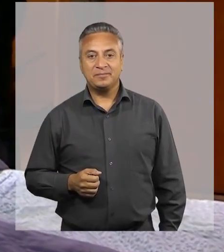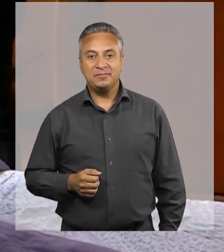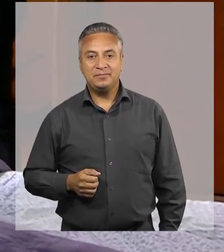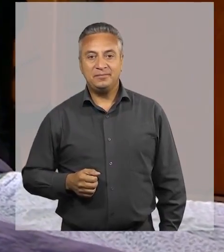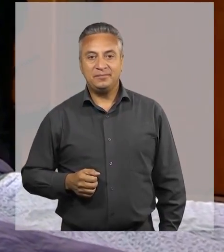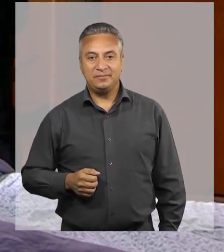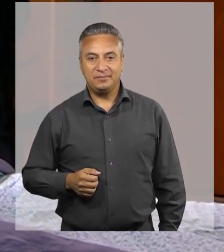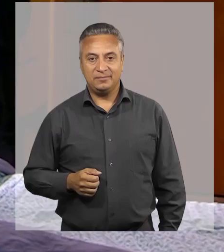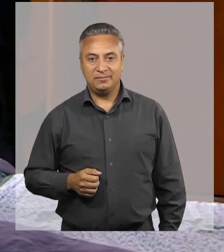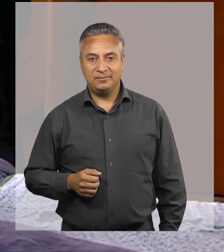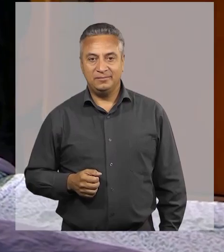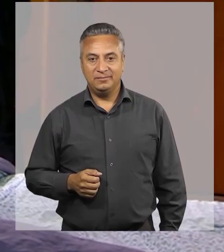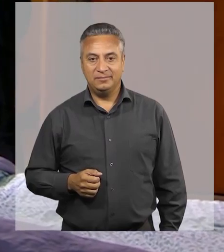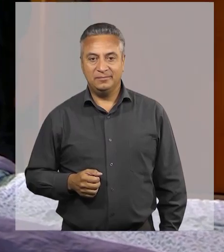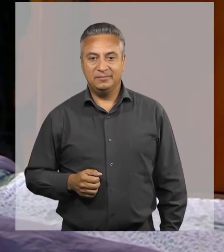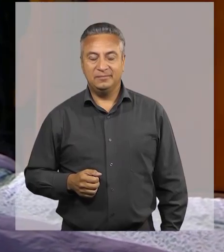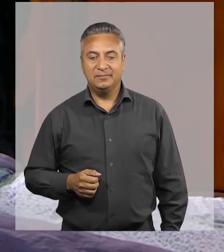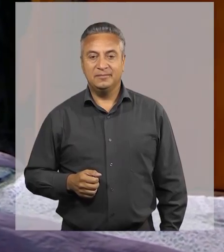A